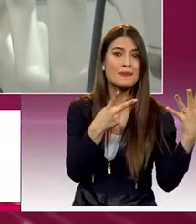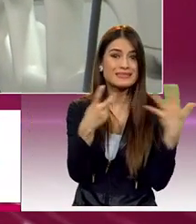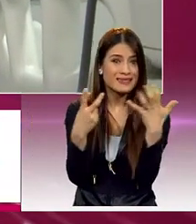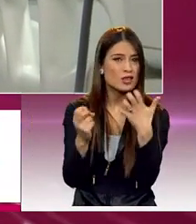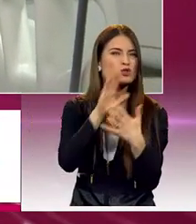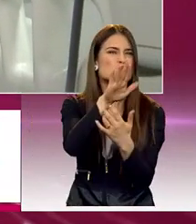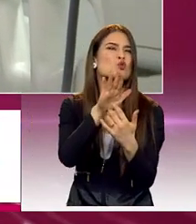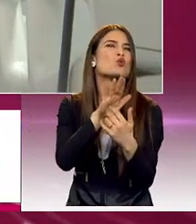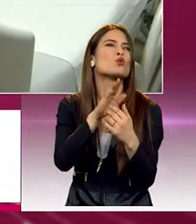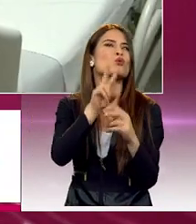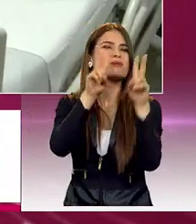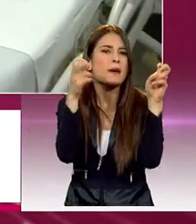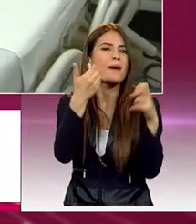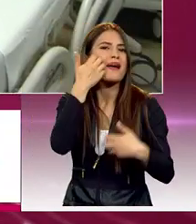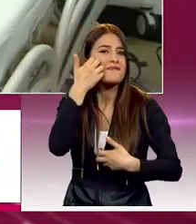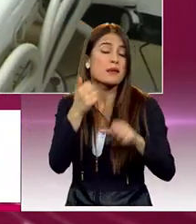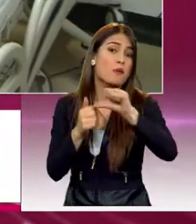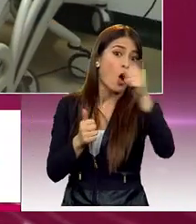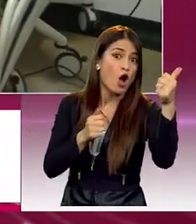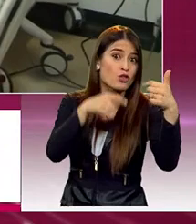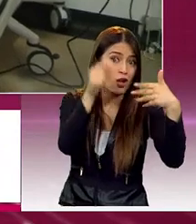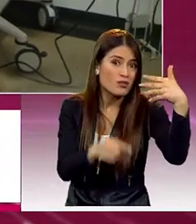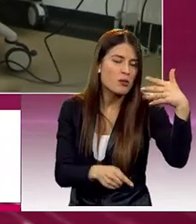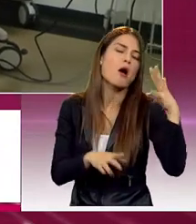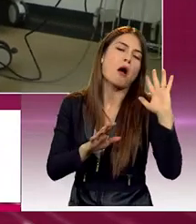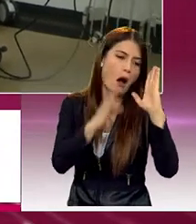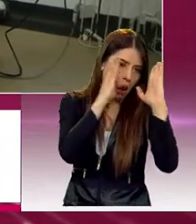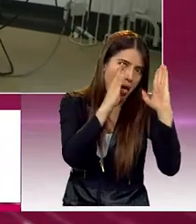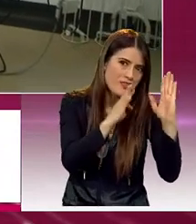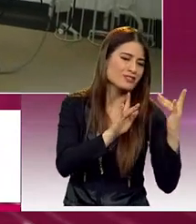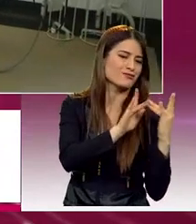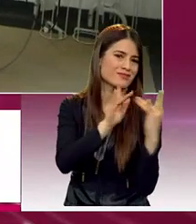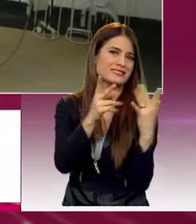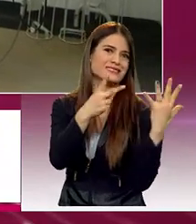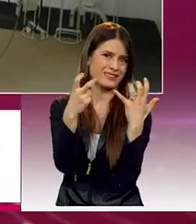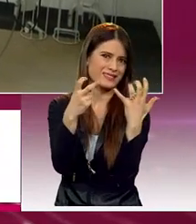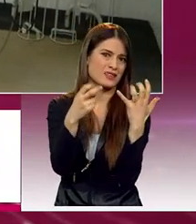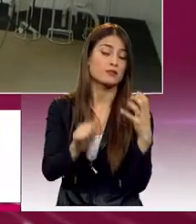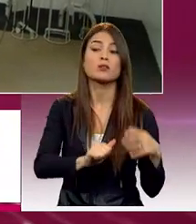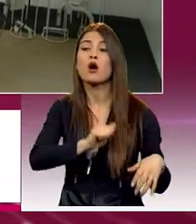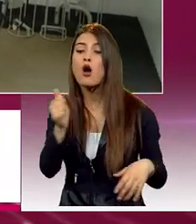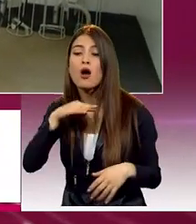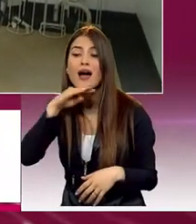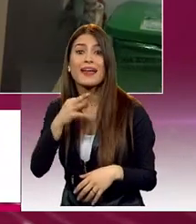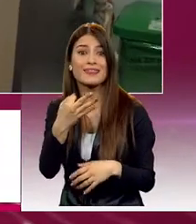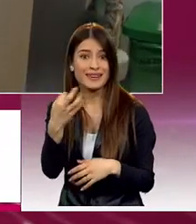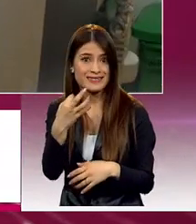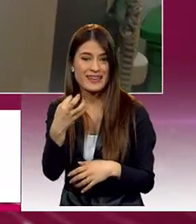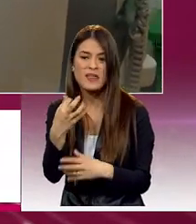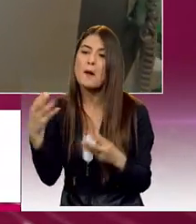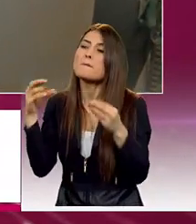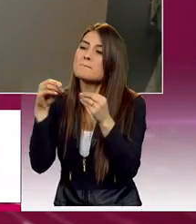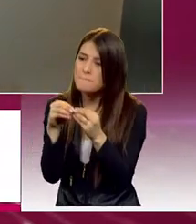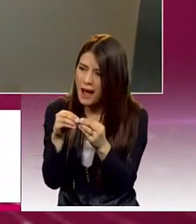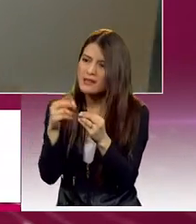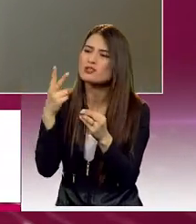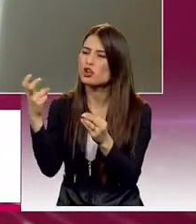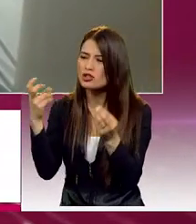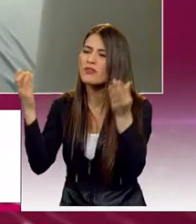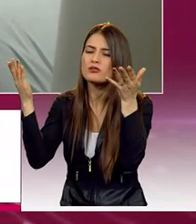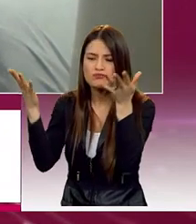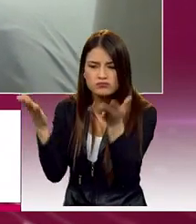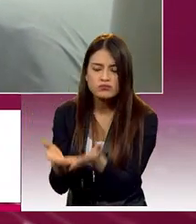están atendiendo esas patologías. Pero estas 300 las crecimos a 540, o sea, aumentamos